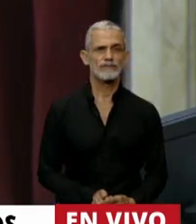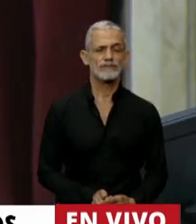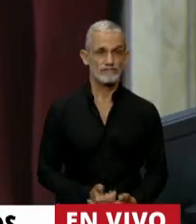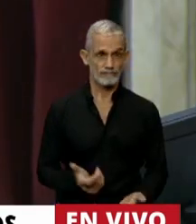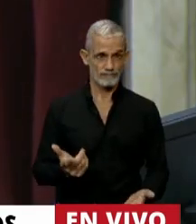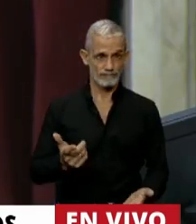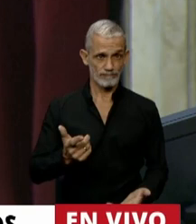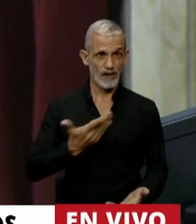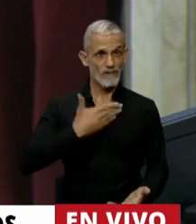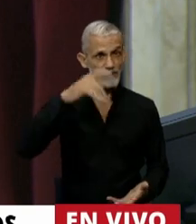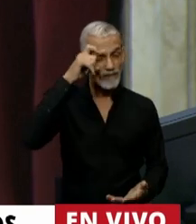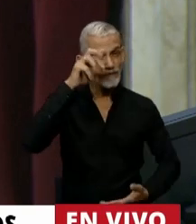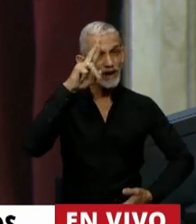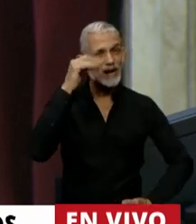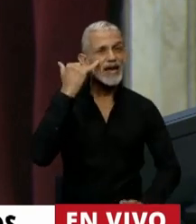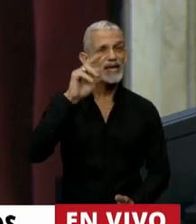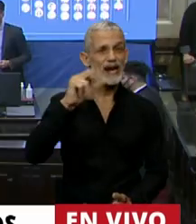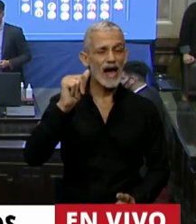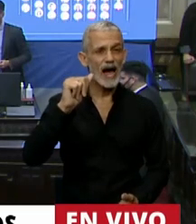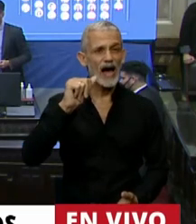Ahí está. Ferreira Daniel.